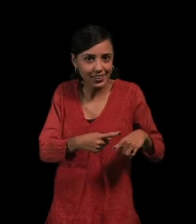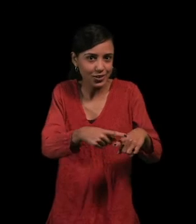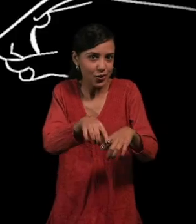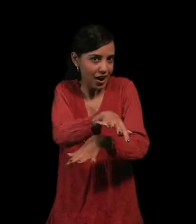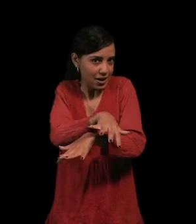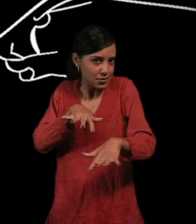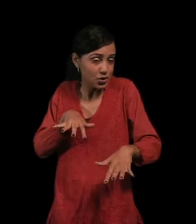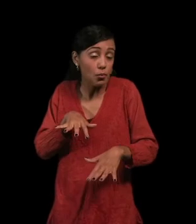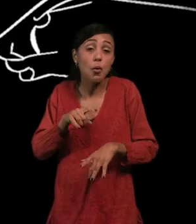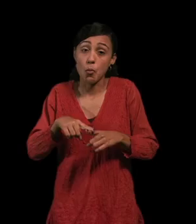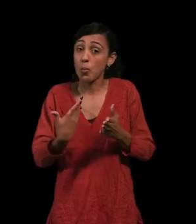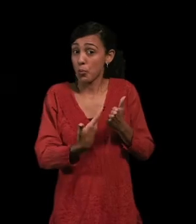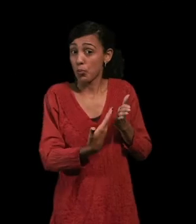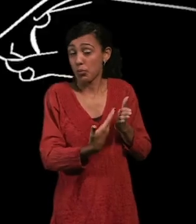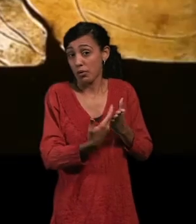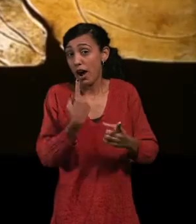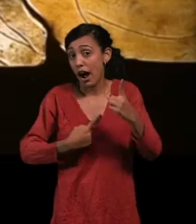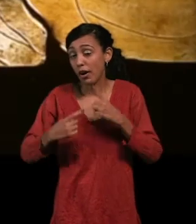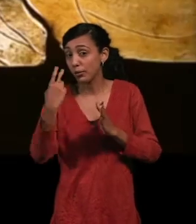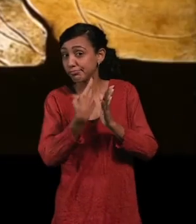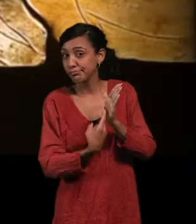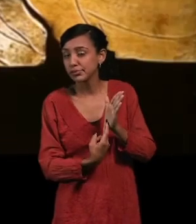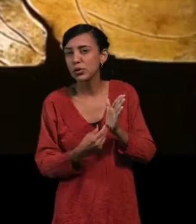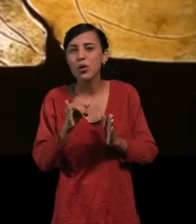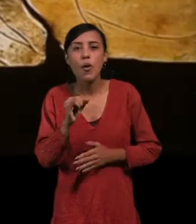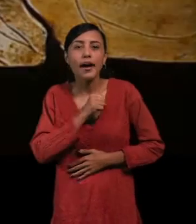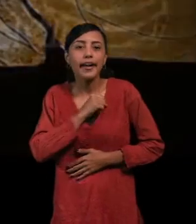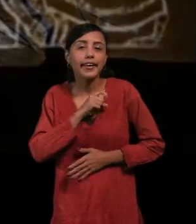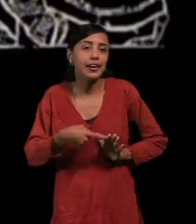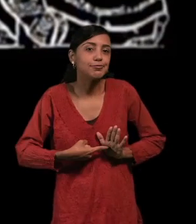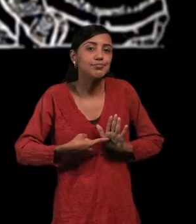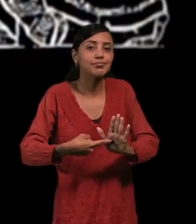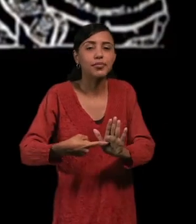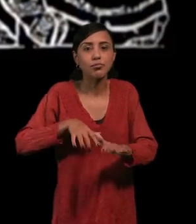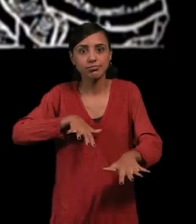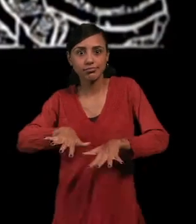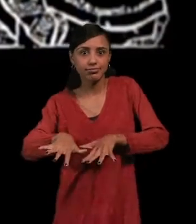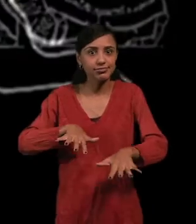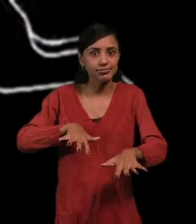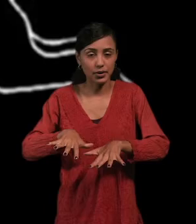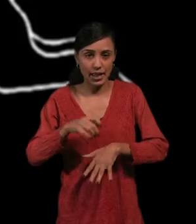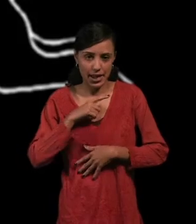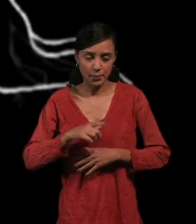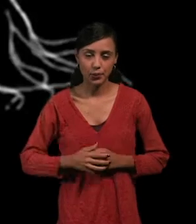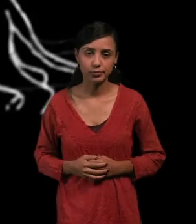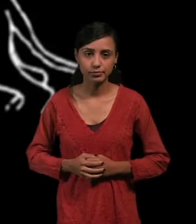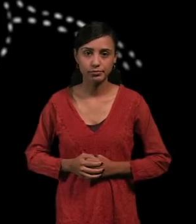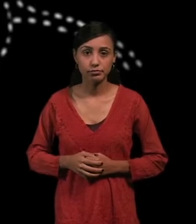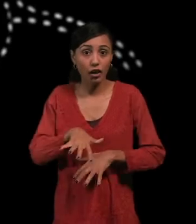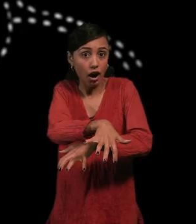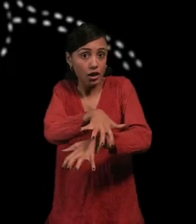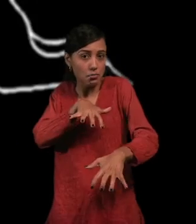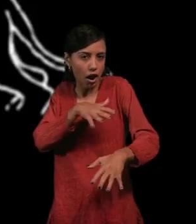Pues existen evidencias de que algunas de estas pinturas intentaban representar el movimiento. Por ejemplo, se ven